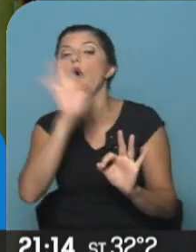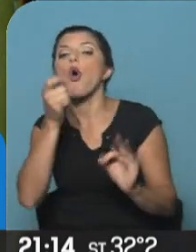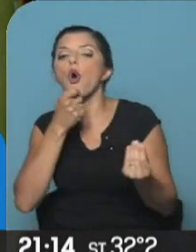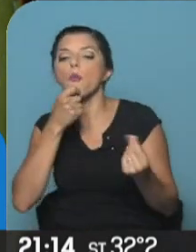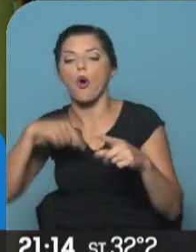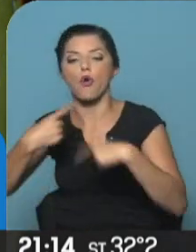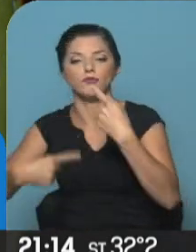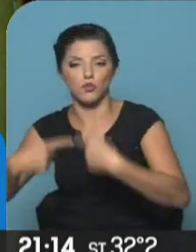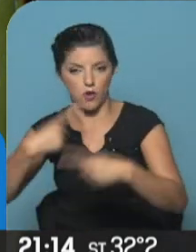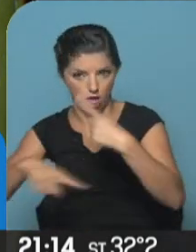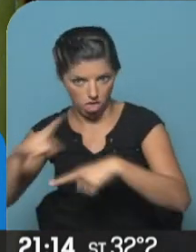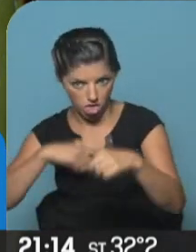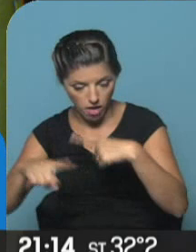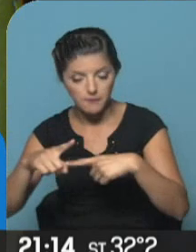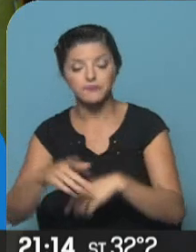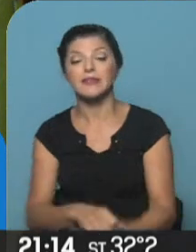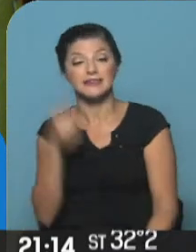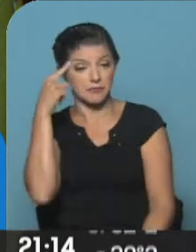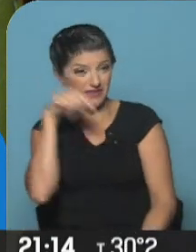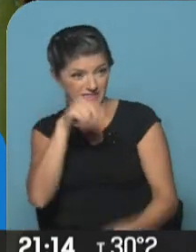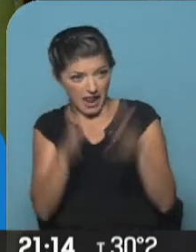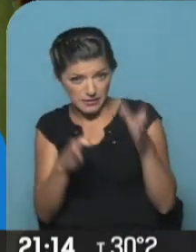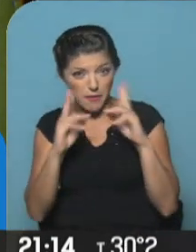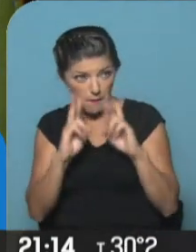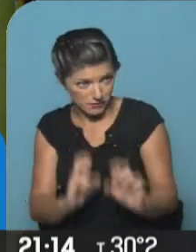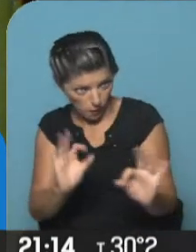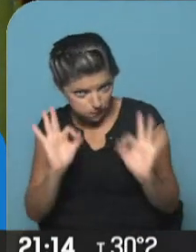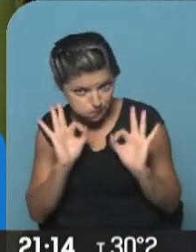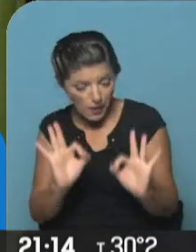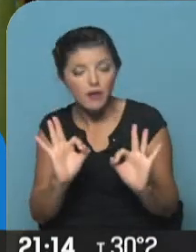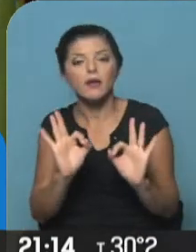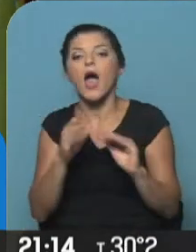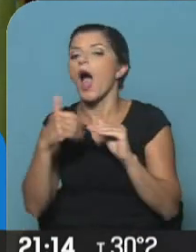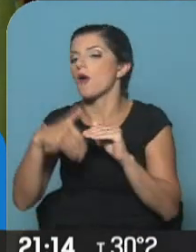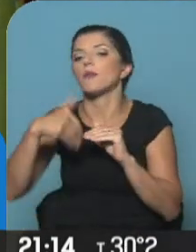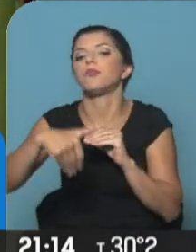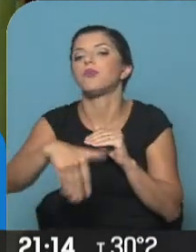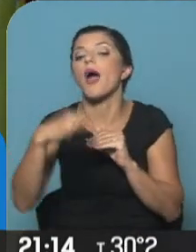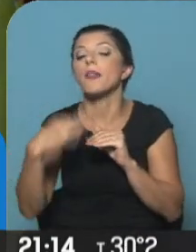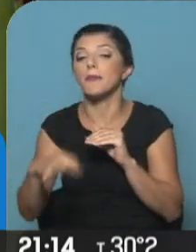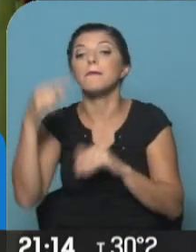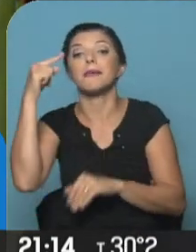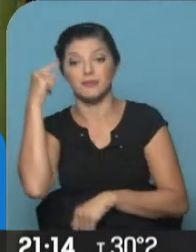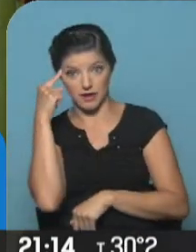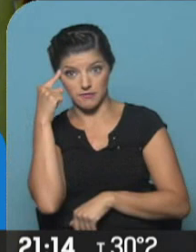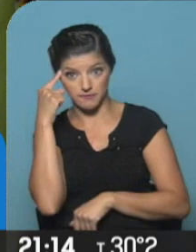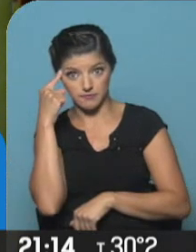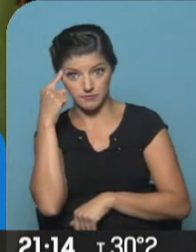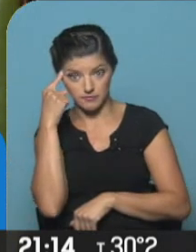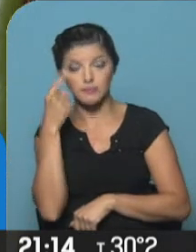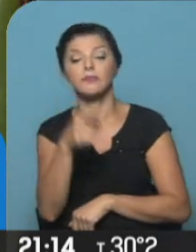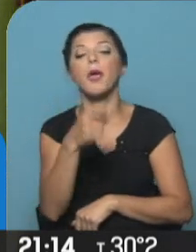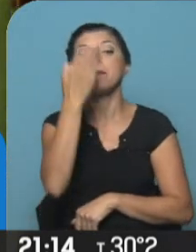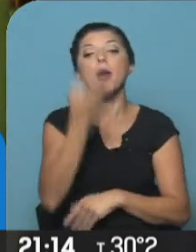consideran necesarias. Si opinan que la etapa de investigación está cumplida, deben expresar si corresponde sobreseer o elevar